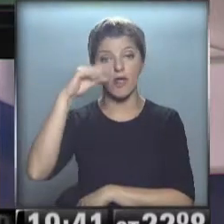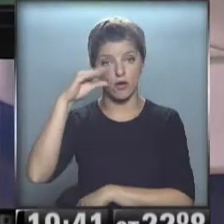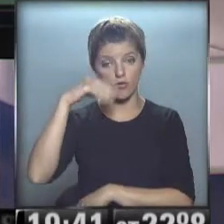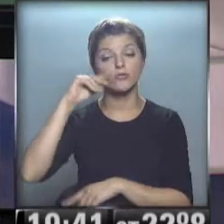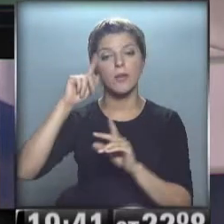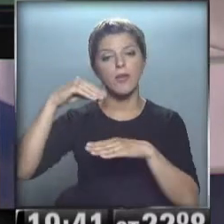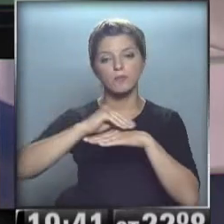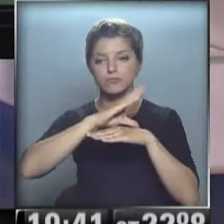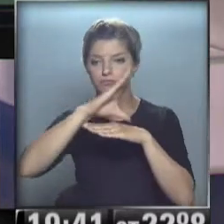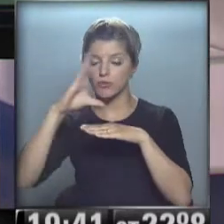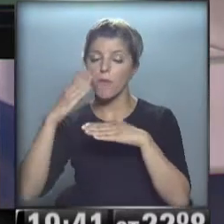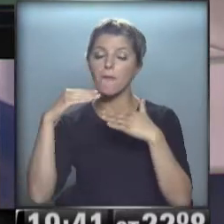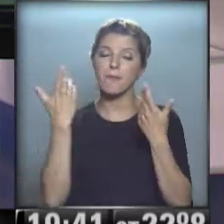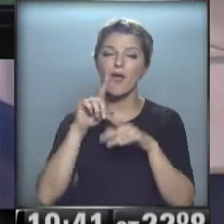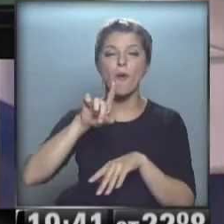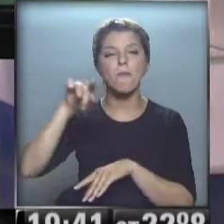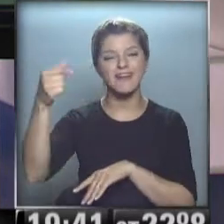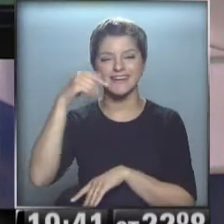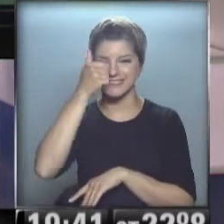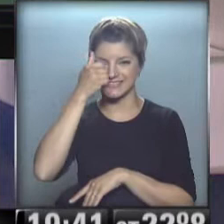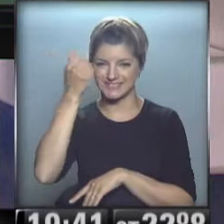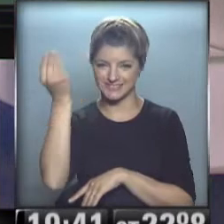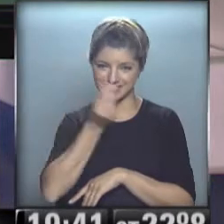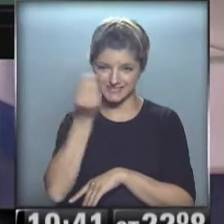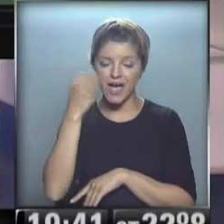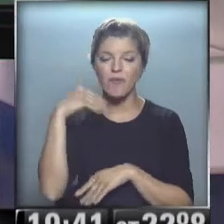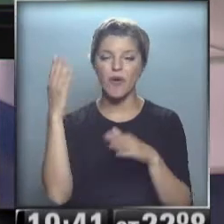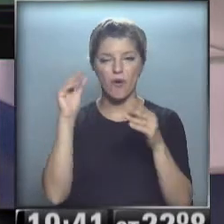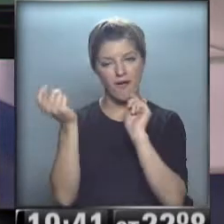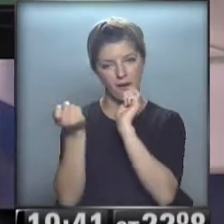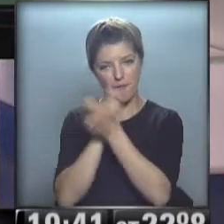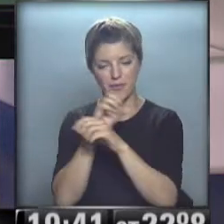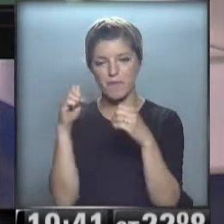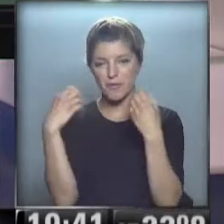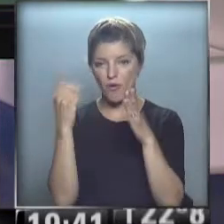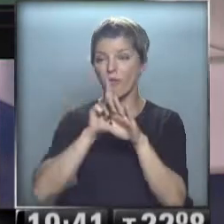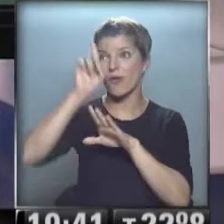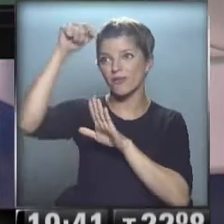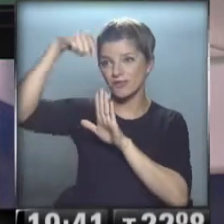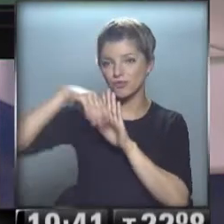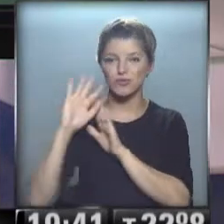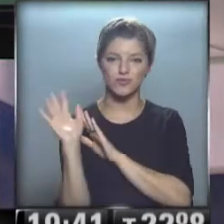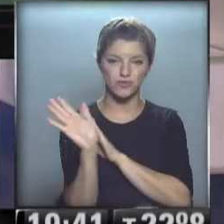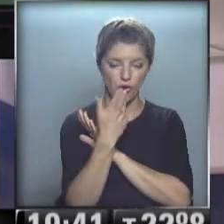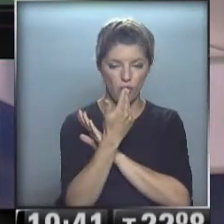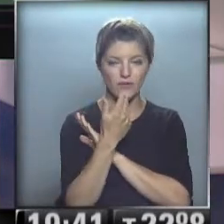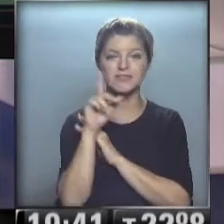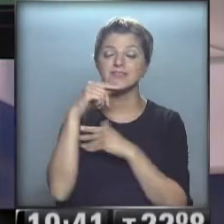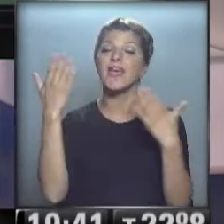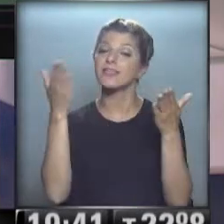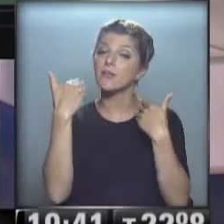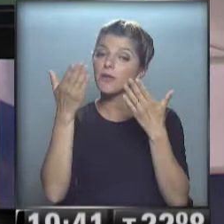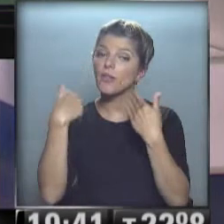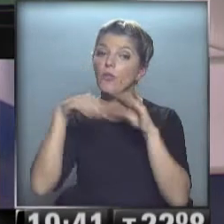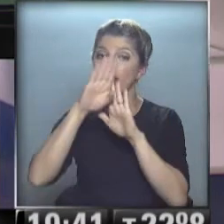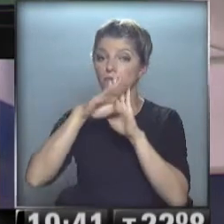de la madrugada. Pero ya mañana sábado mejoran las condiciones meteorológicas de sur a norte en toda la región, mejoran también en el extremo norte, con descenso de las